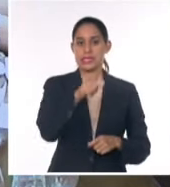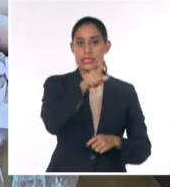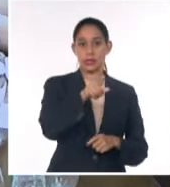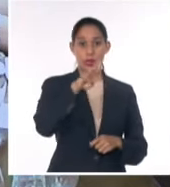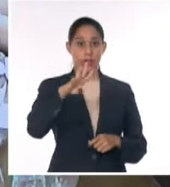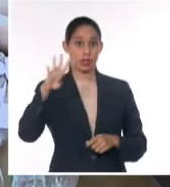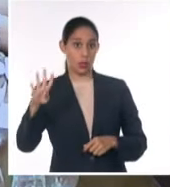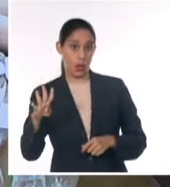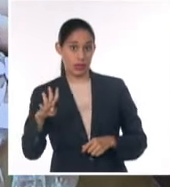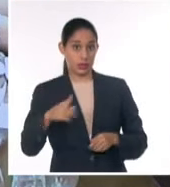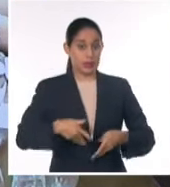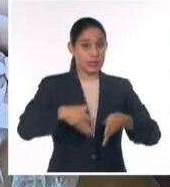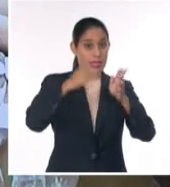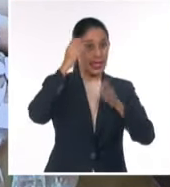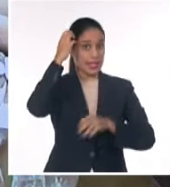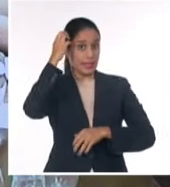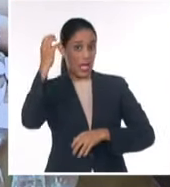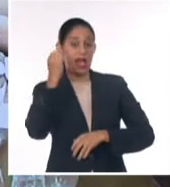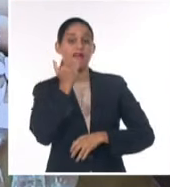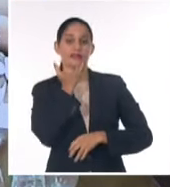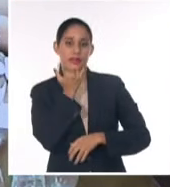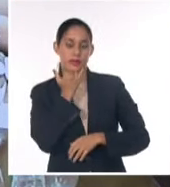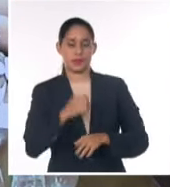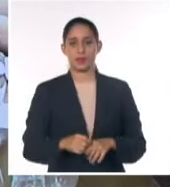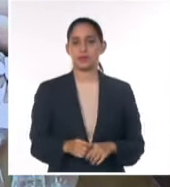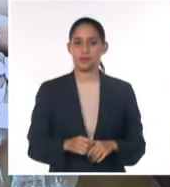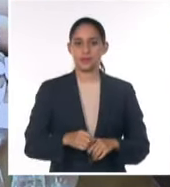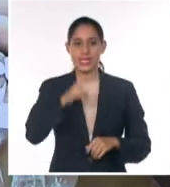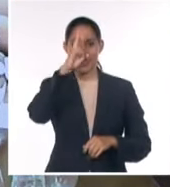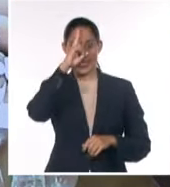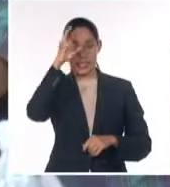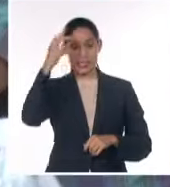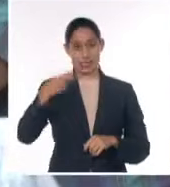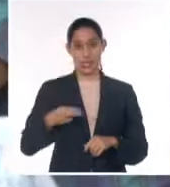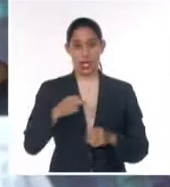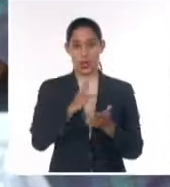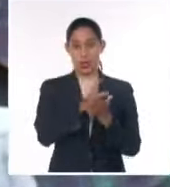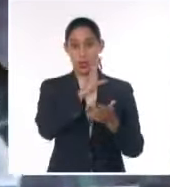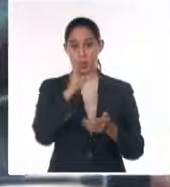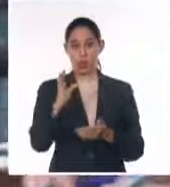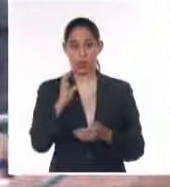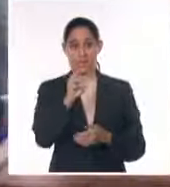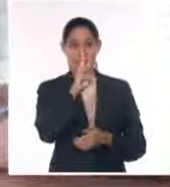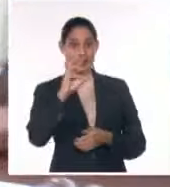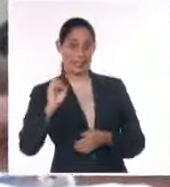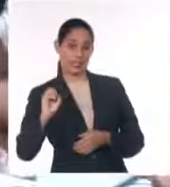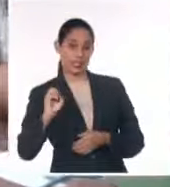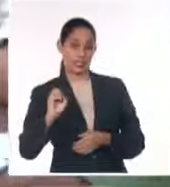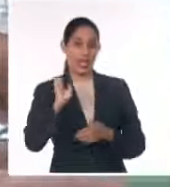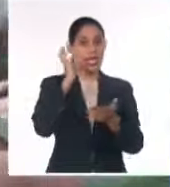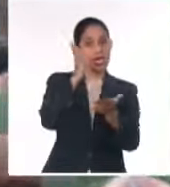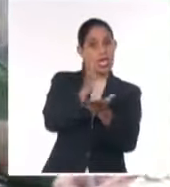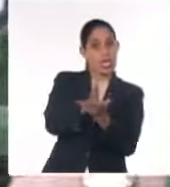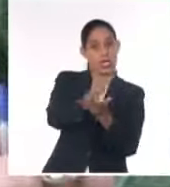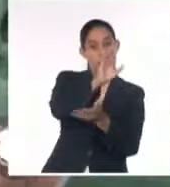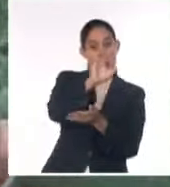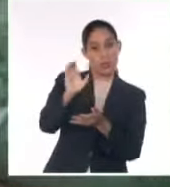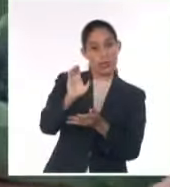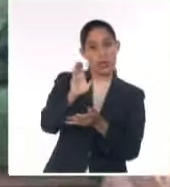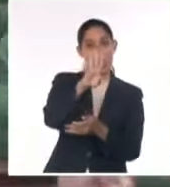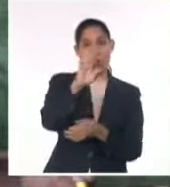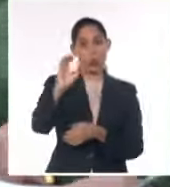144 entidades estatales afectadas, de salud, 30 instituciones, en educación hay